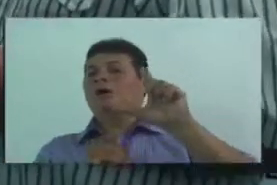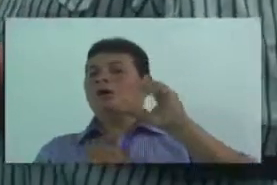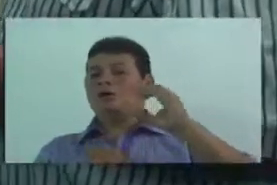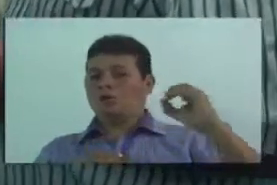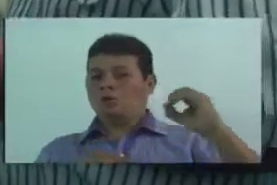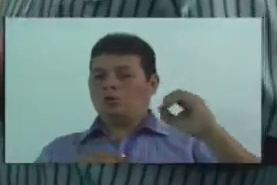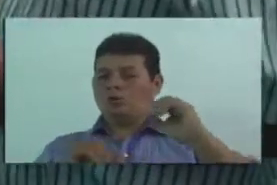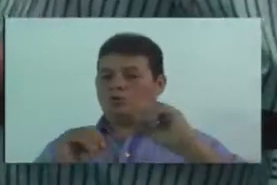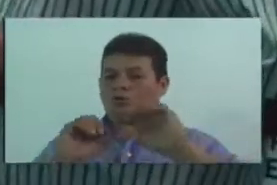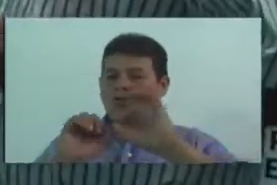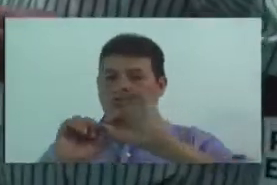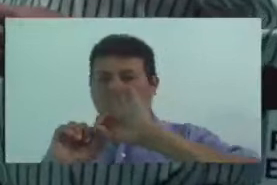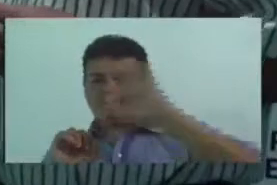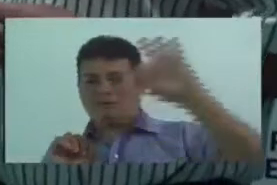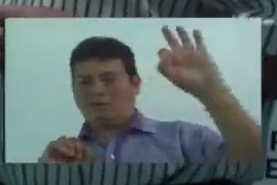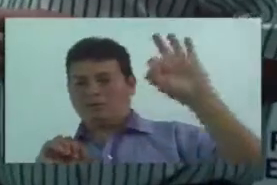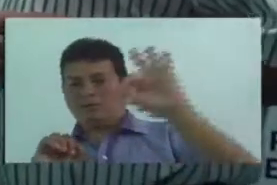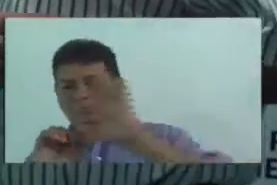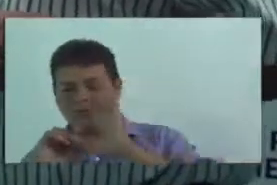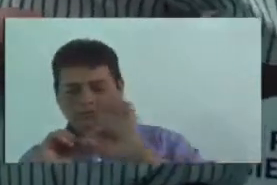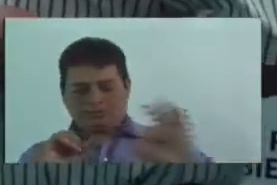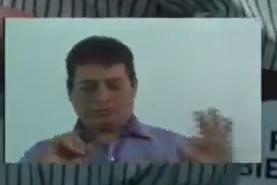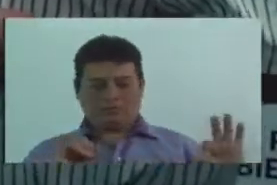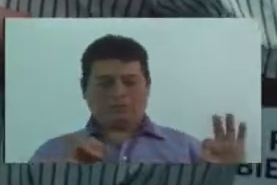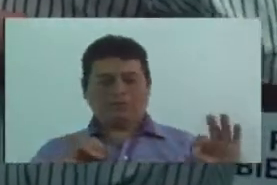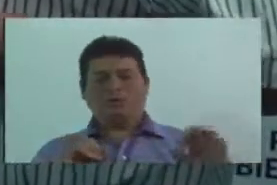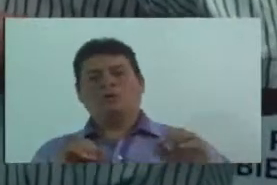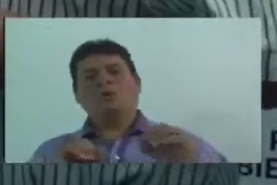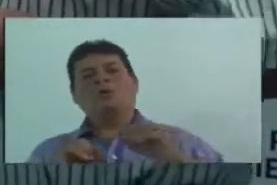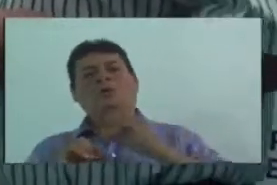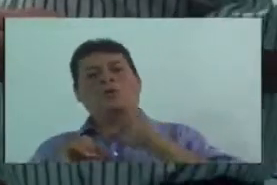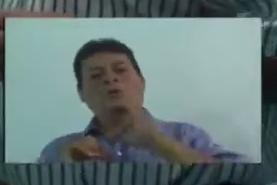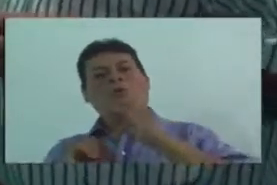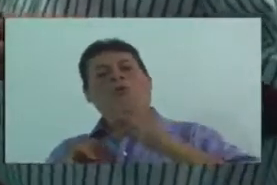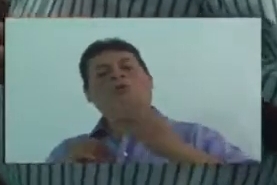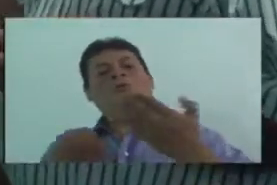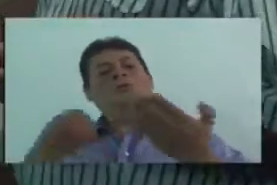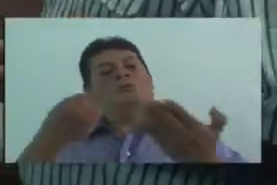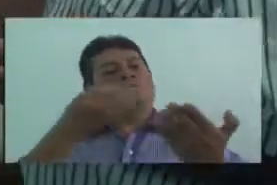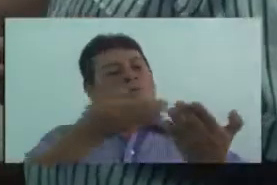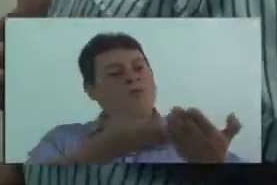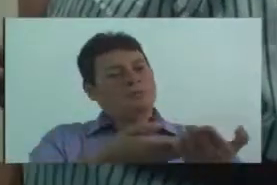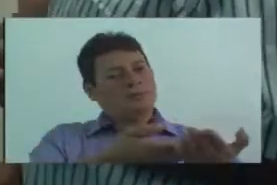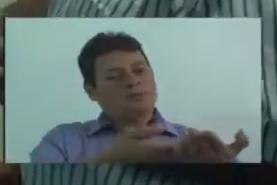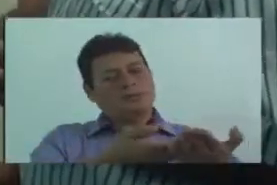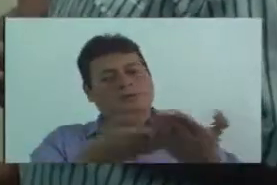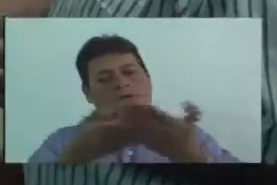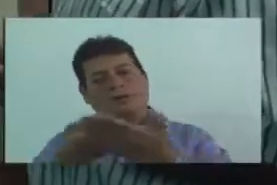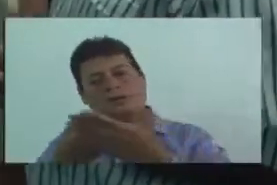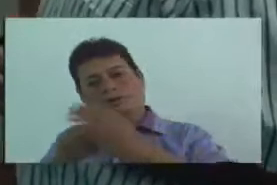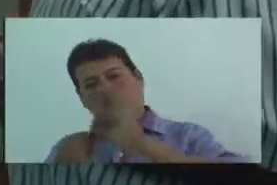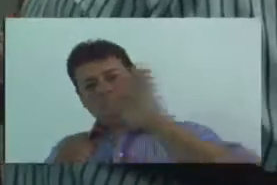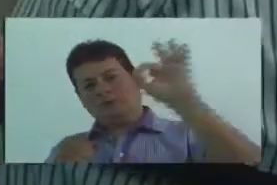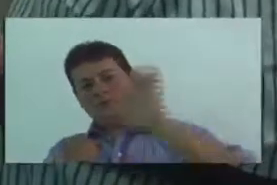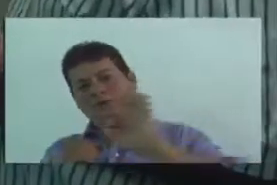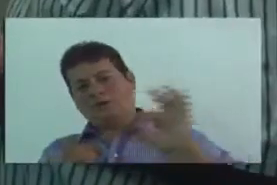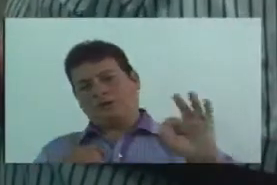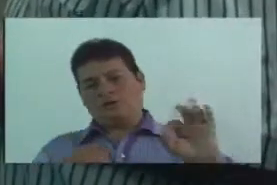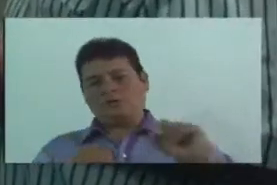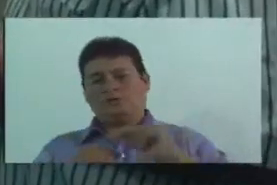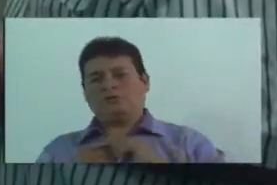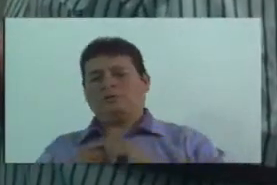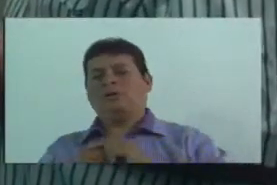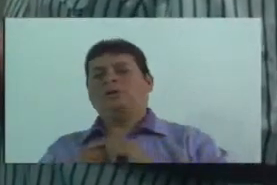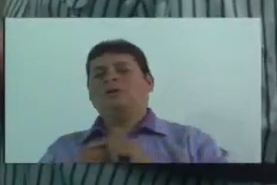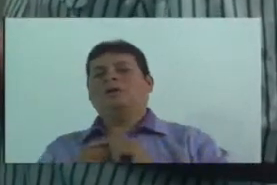ángulo. ¿Cómo se representa? ¿Cómo podemos expresar un ángulo? De varias formas. Por ejemplo, podemos decir el ángulo, este